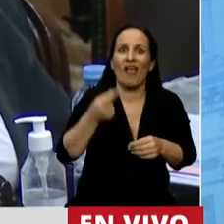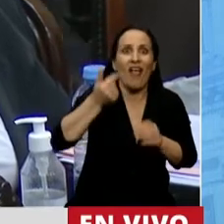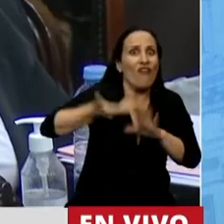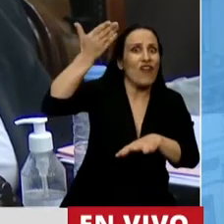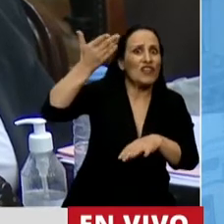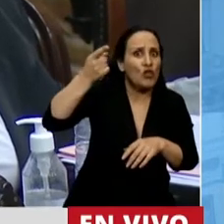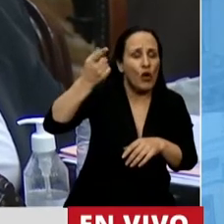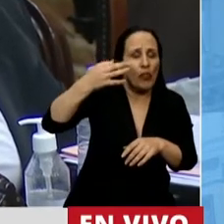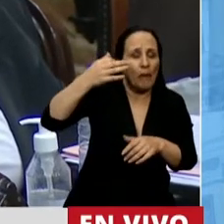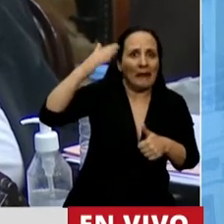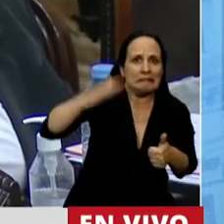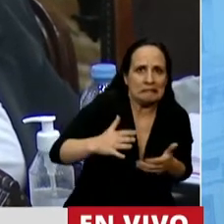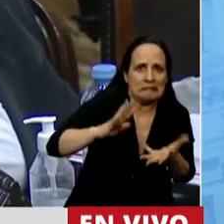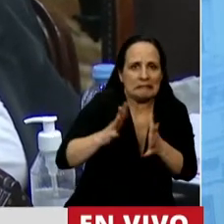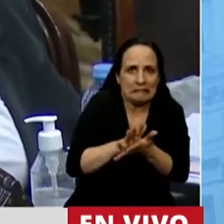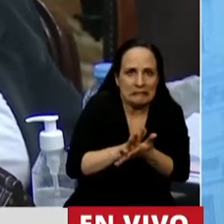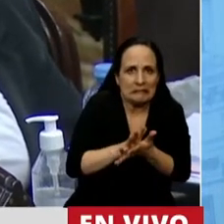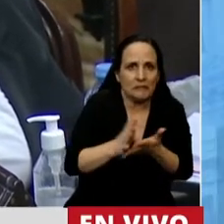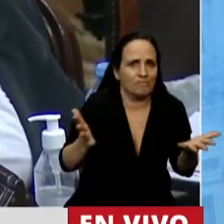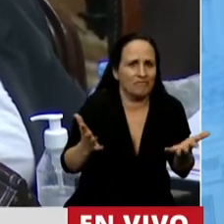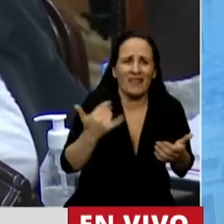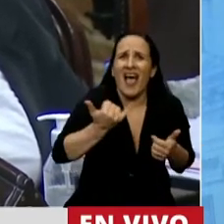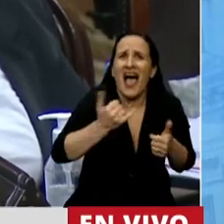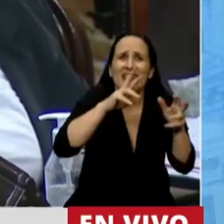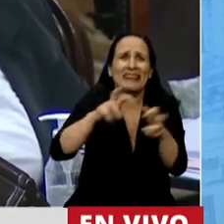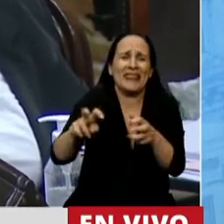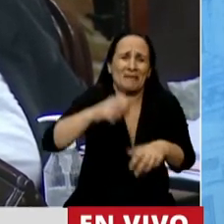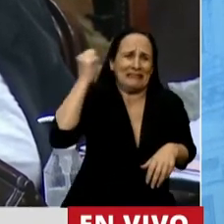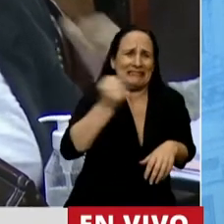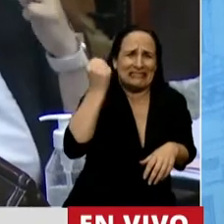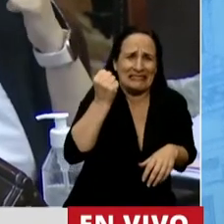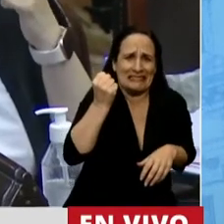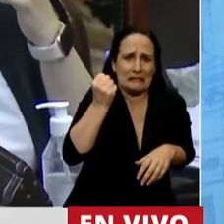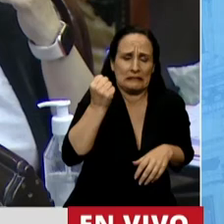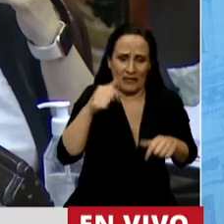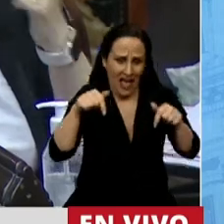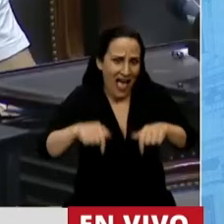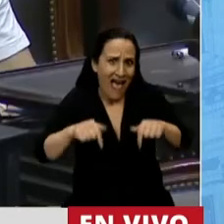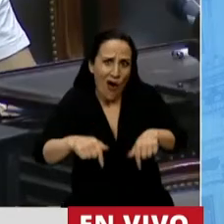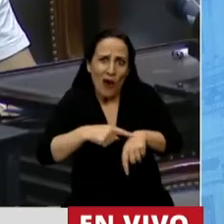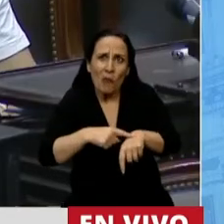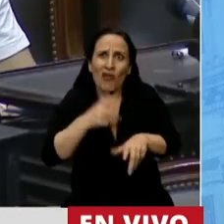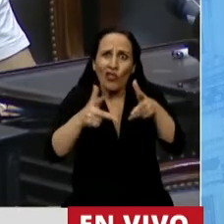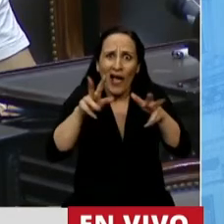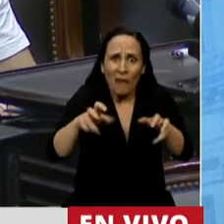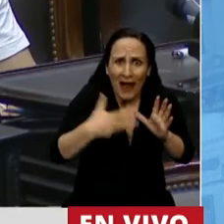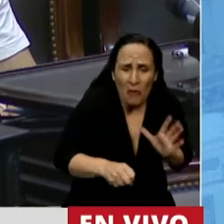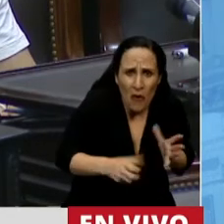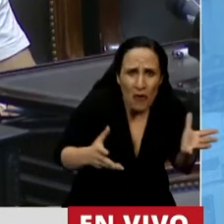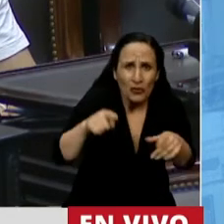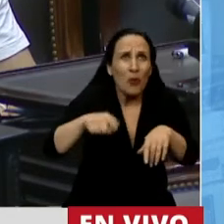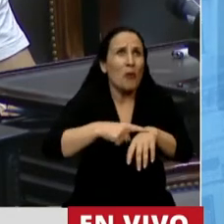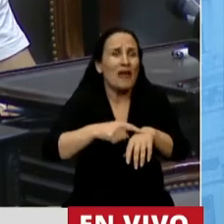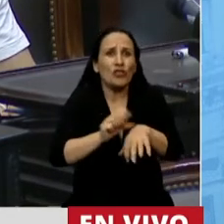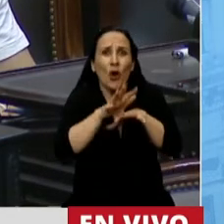tantas las prioridades que tenemos como Argentina que estar discutiendo este proyecto en este momento y en este contexto de pandemia considero que